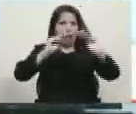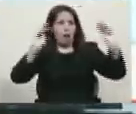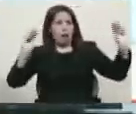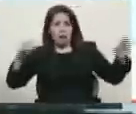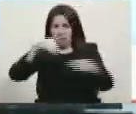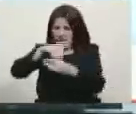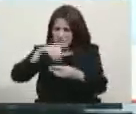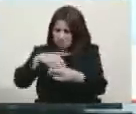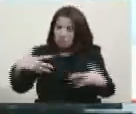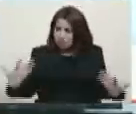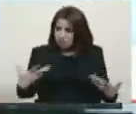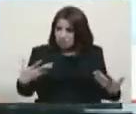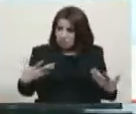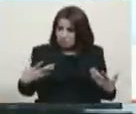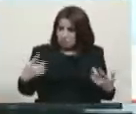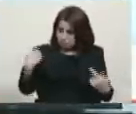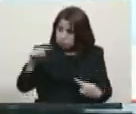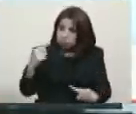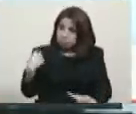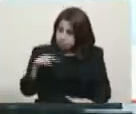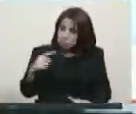Si es que las tiene puestas, pues,